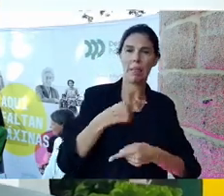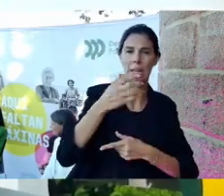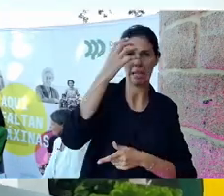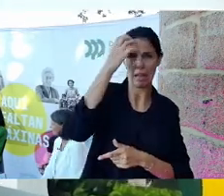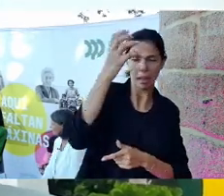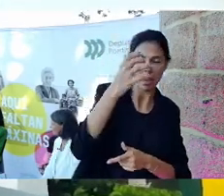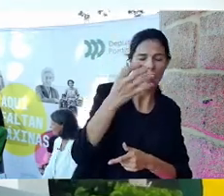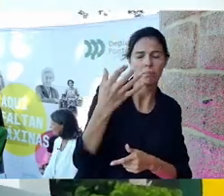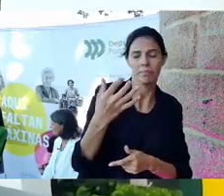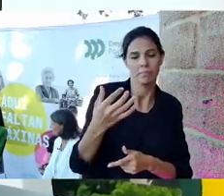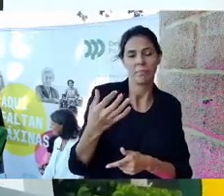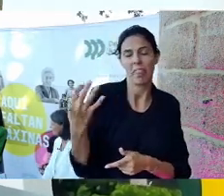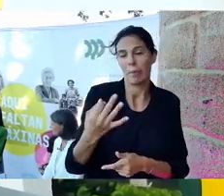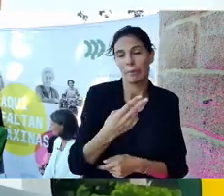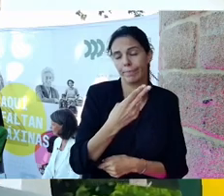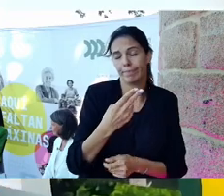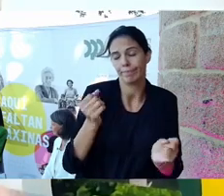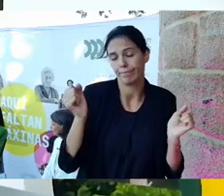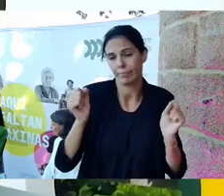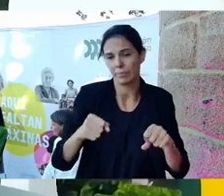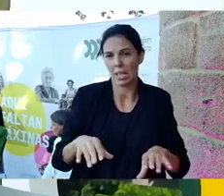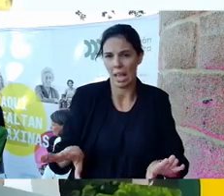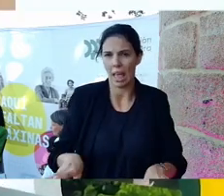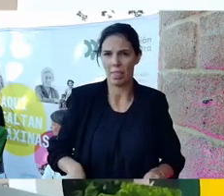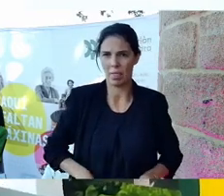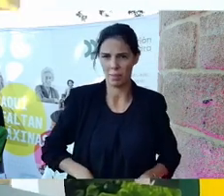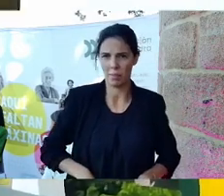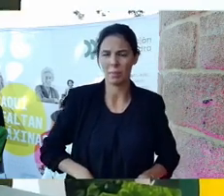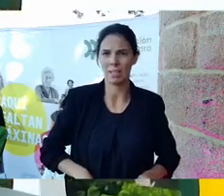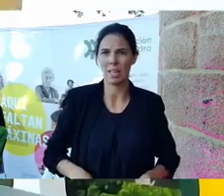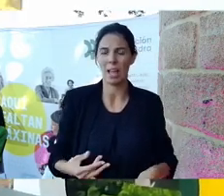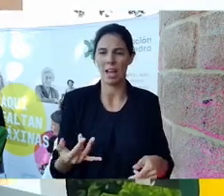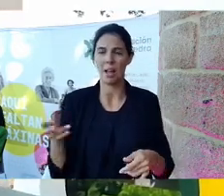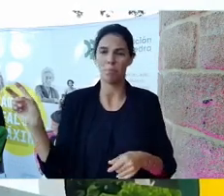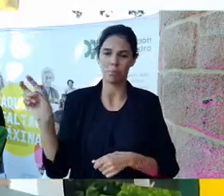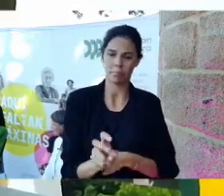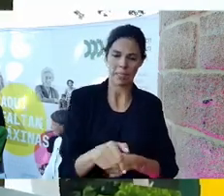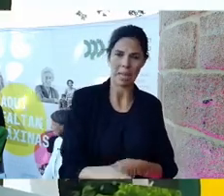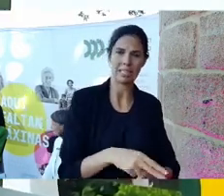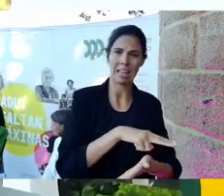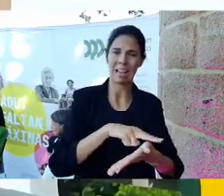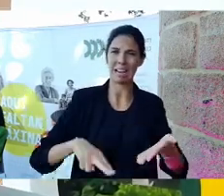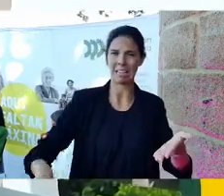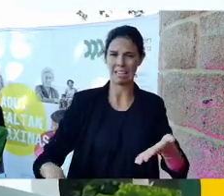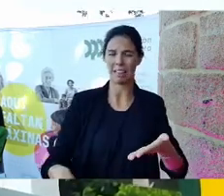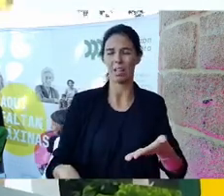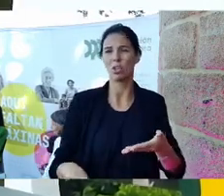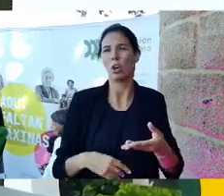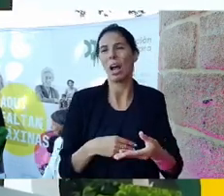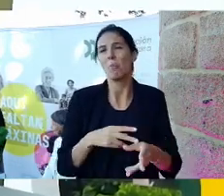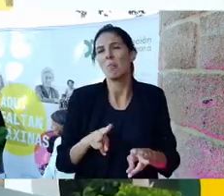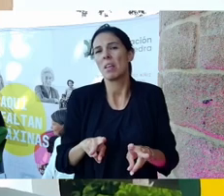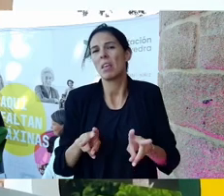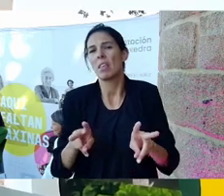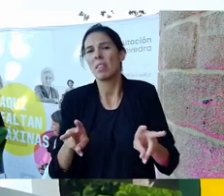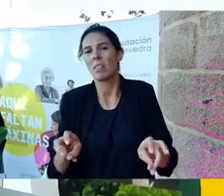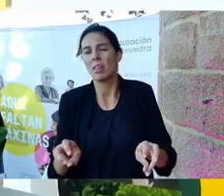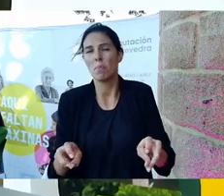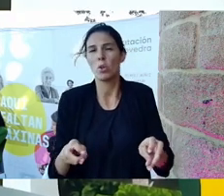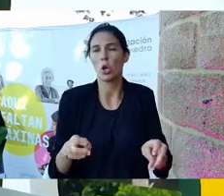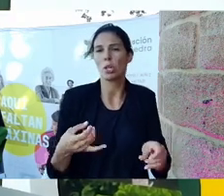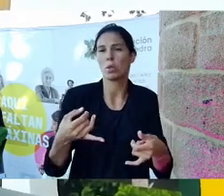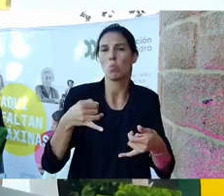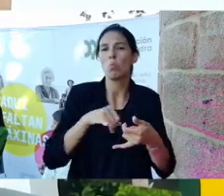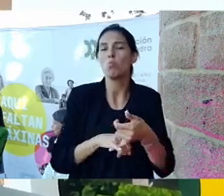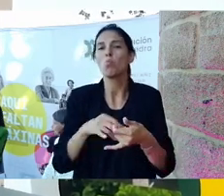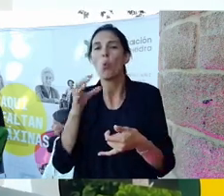herdeira do trono a tener que conformarse aquí con Virase Condesa de Galicia, exercendo en un